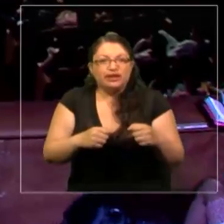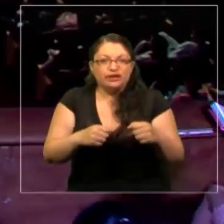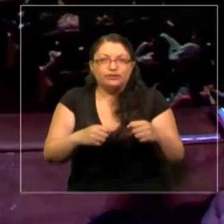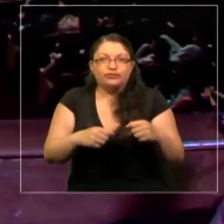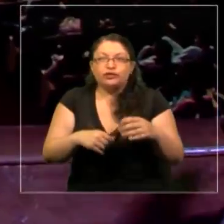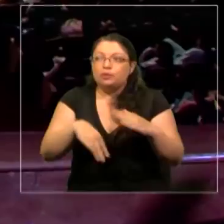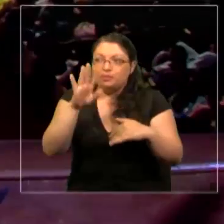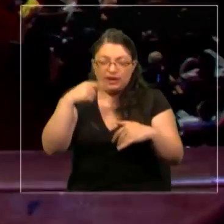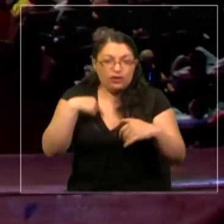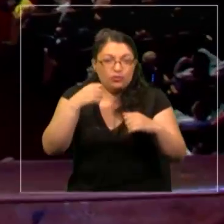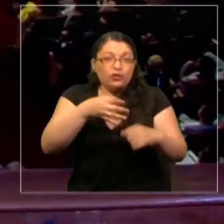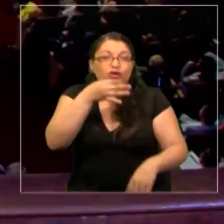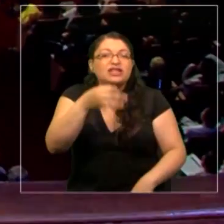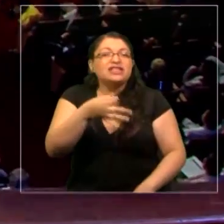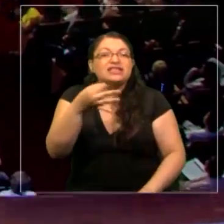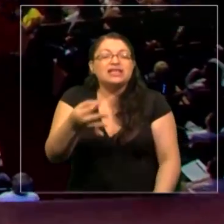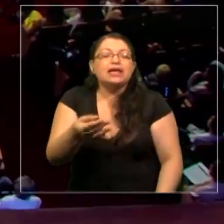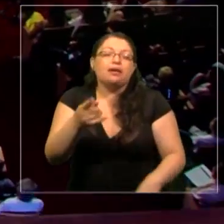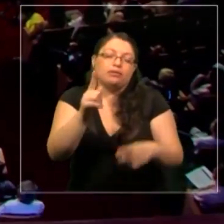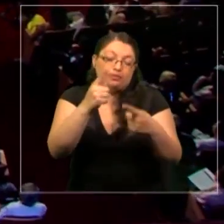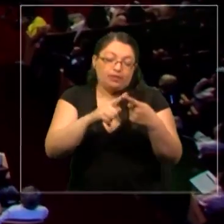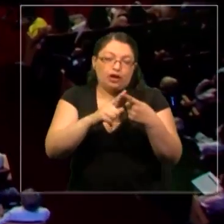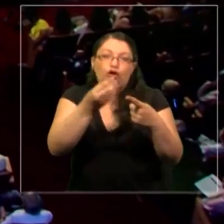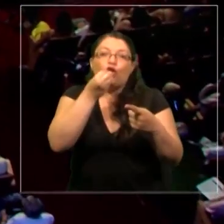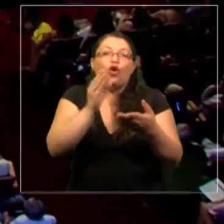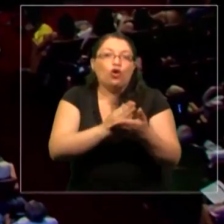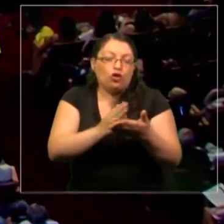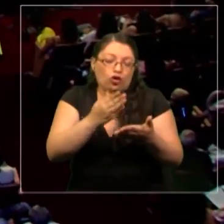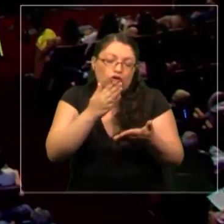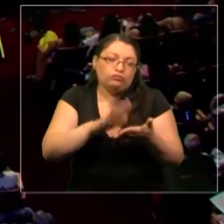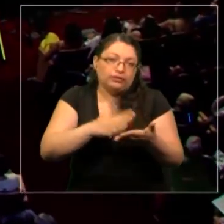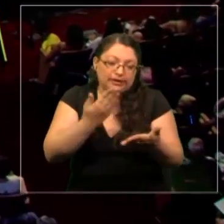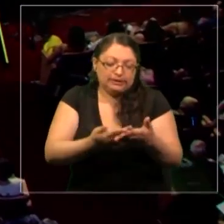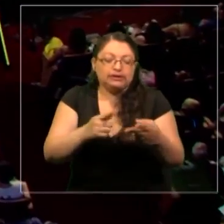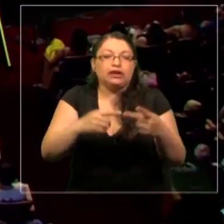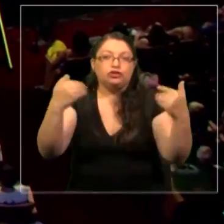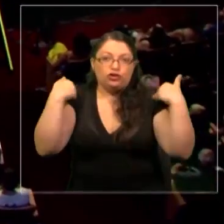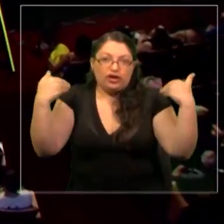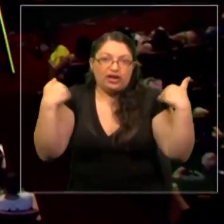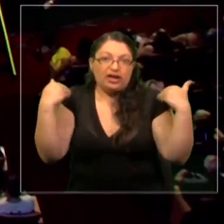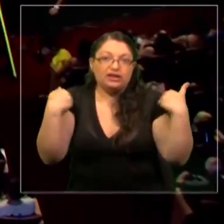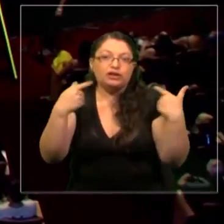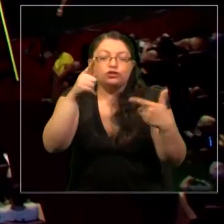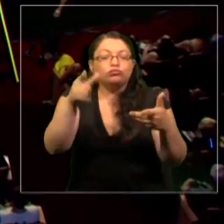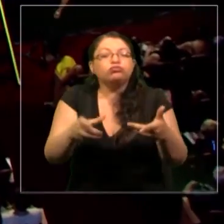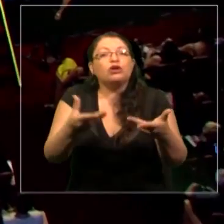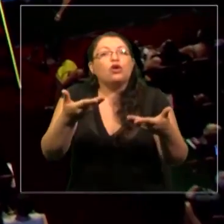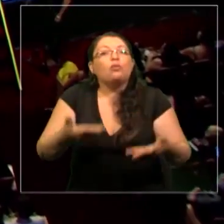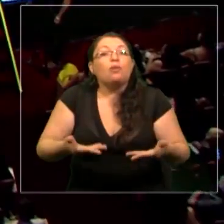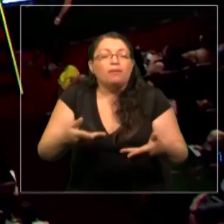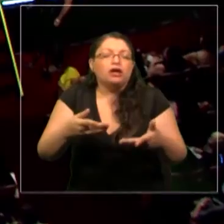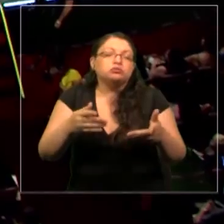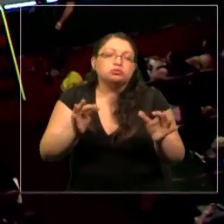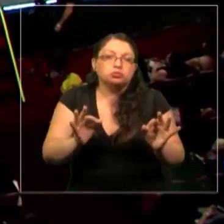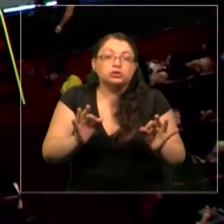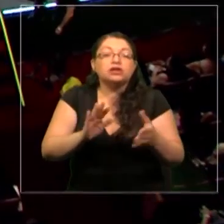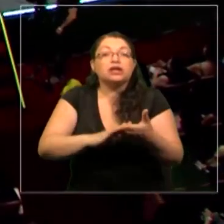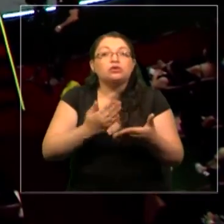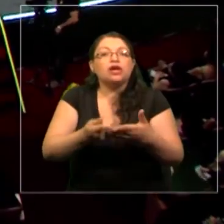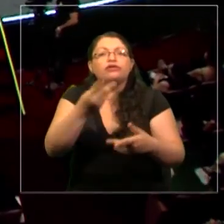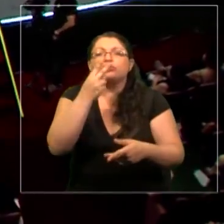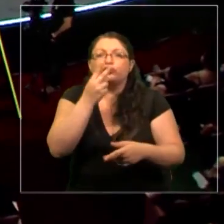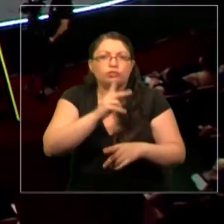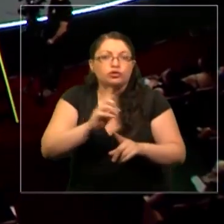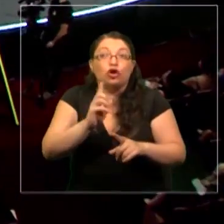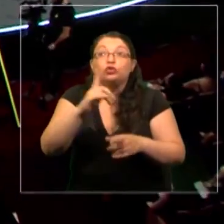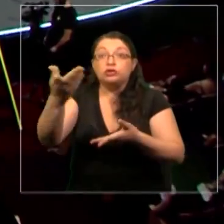que yo le pueda decir es que coma sano, haga ejercicio y tenga un peso saludable, no fume. Y así es que si me da